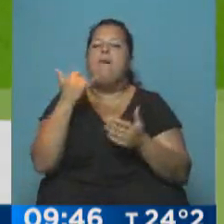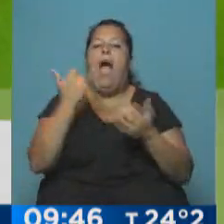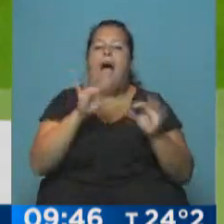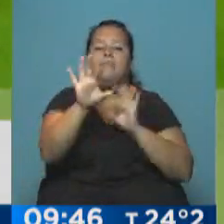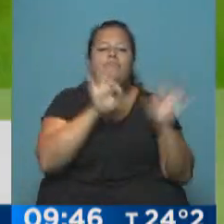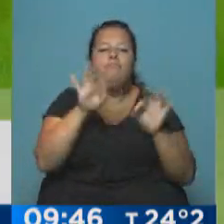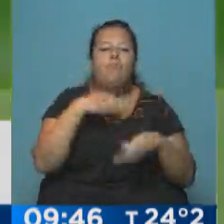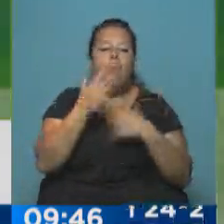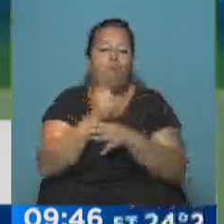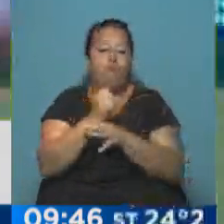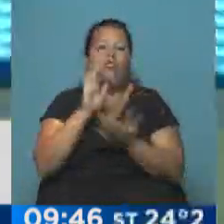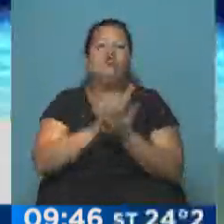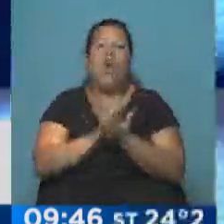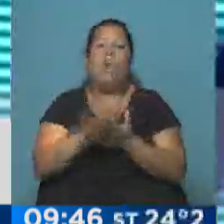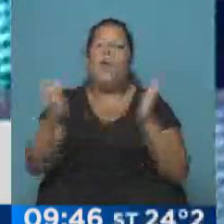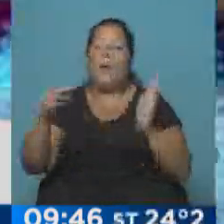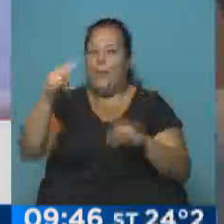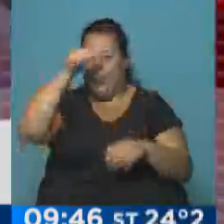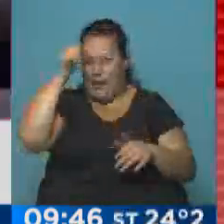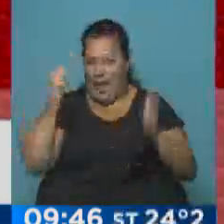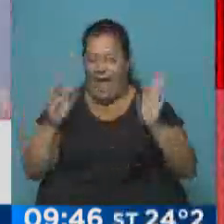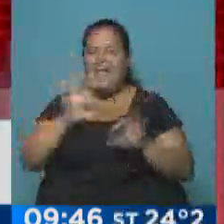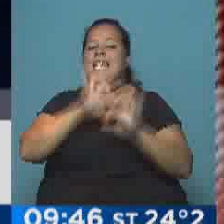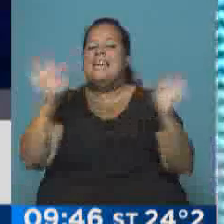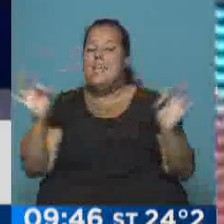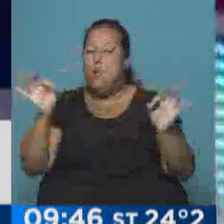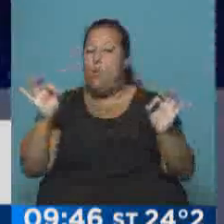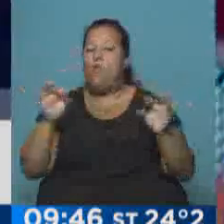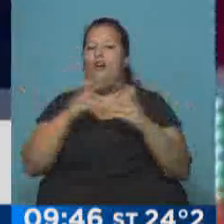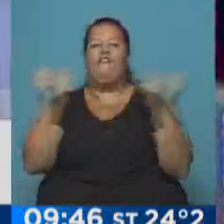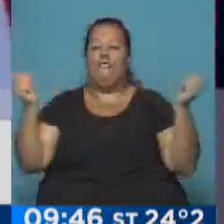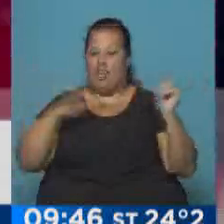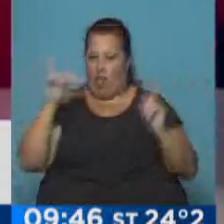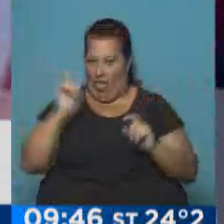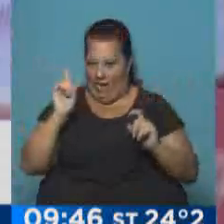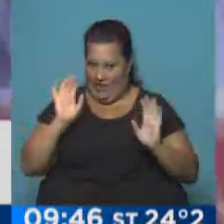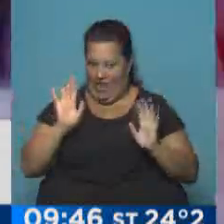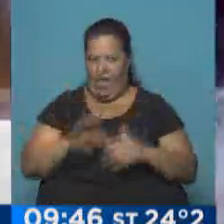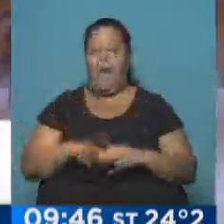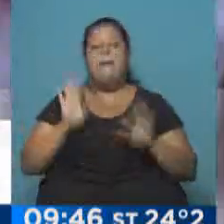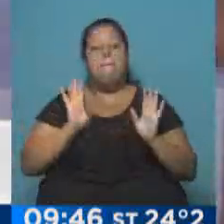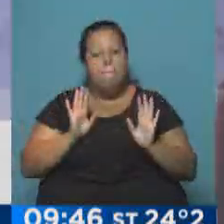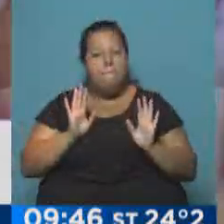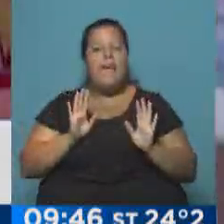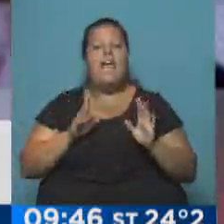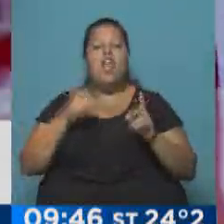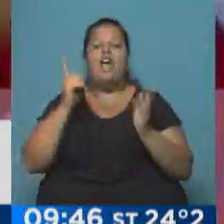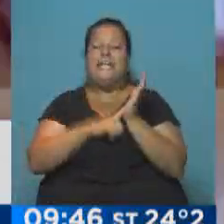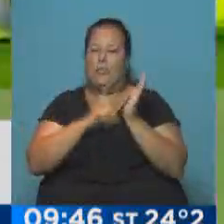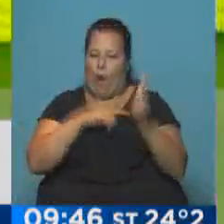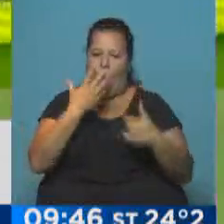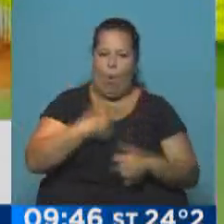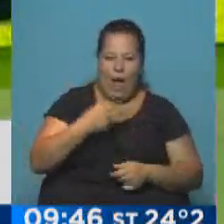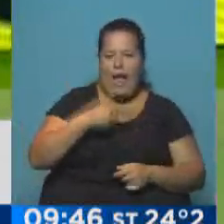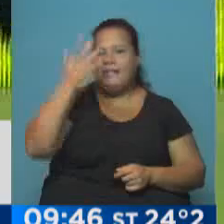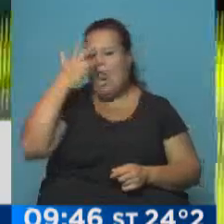tienen respecto de la pretemporada, que ninguno de los dos la ha finalizado todavía, pero con varios titulares, tanto en Huracán